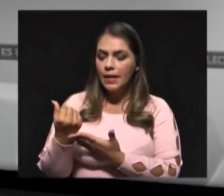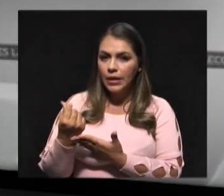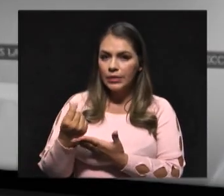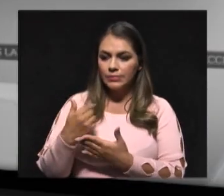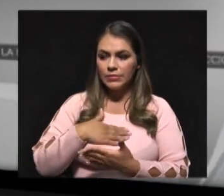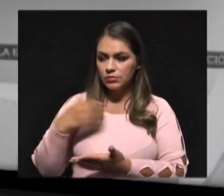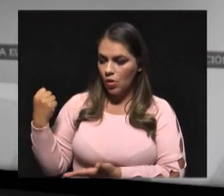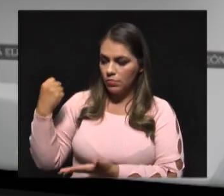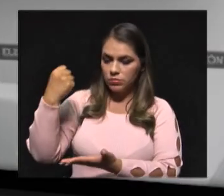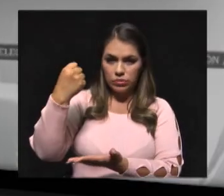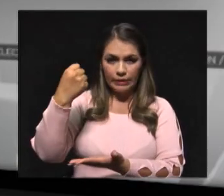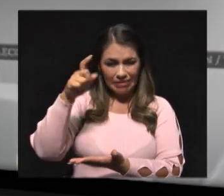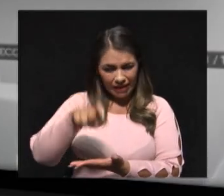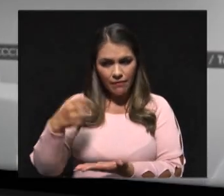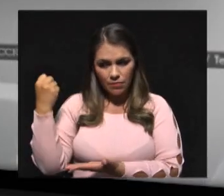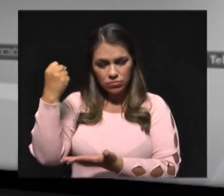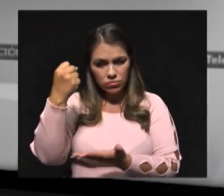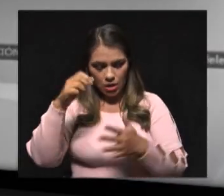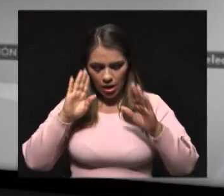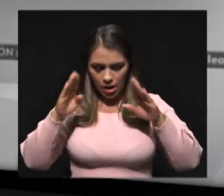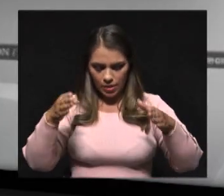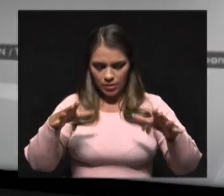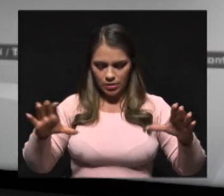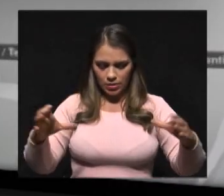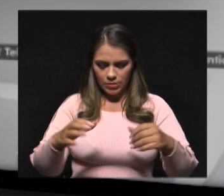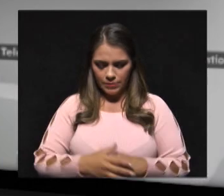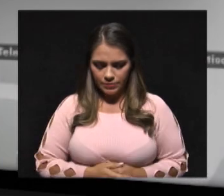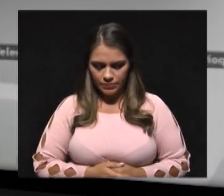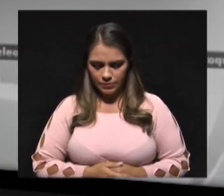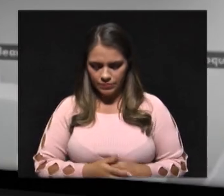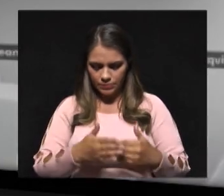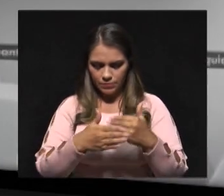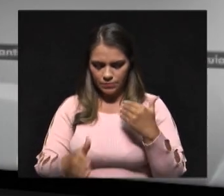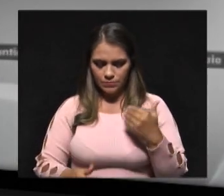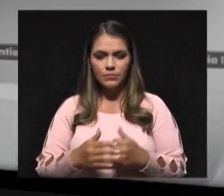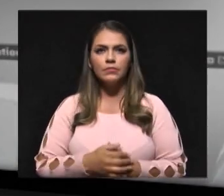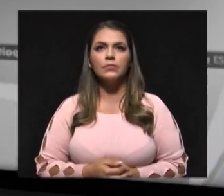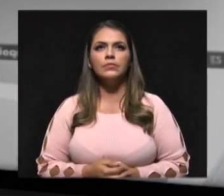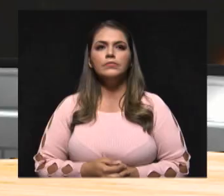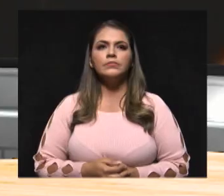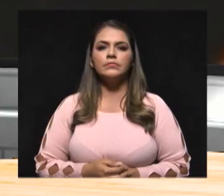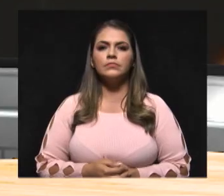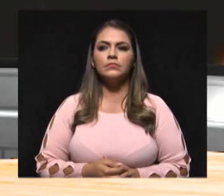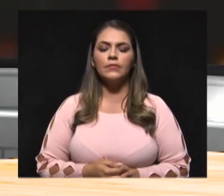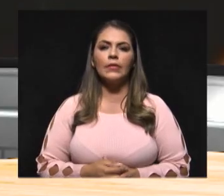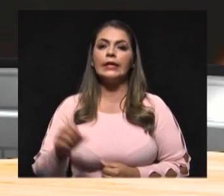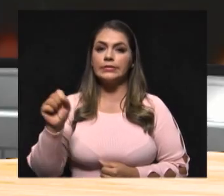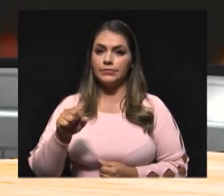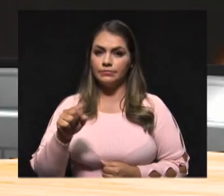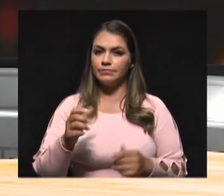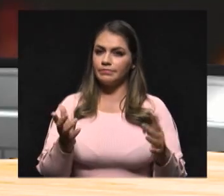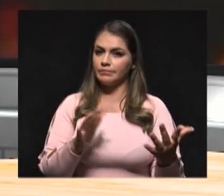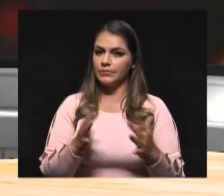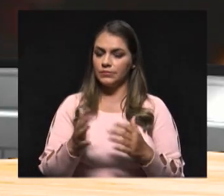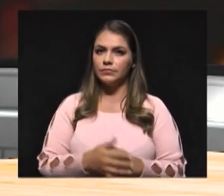que definir plan de desarrollo líneas específicas porque si no el sector privado solo no es capaz de desarrollar turismo sí y más o